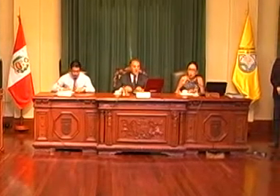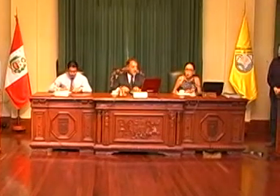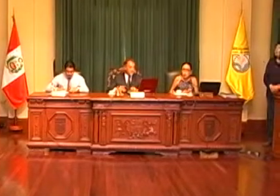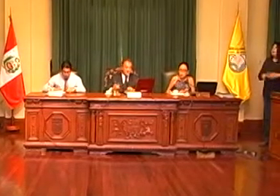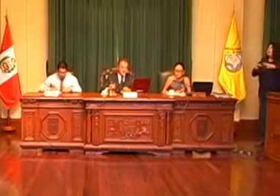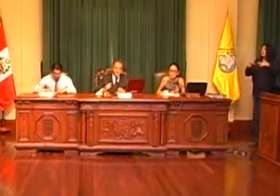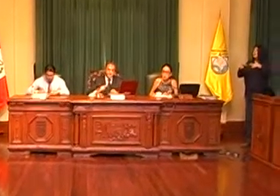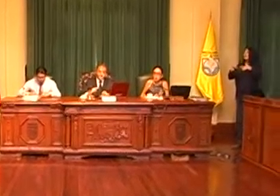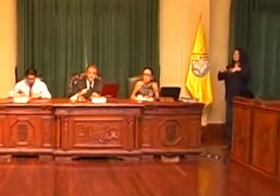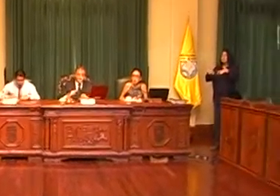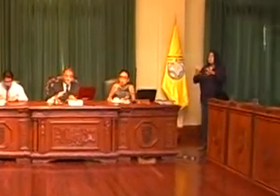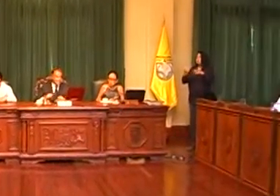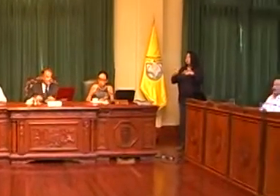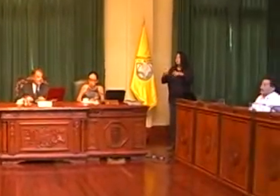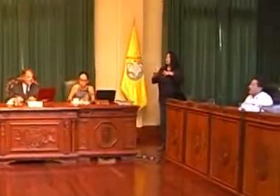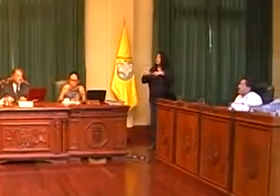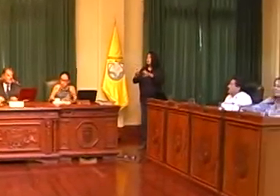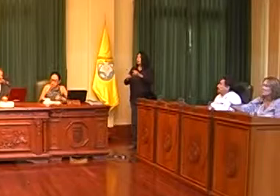Hay un error ahí.